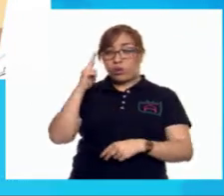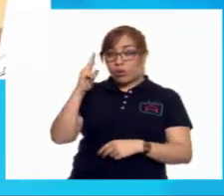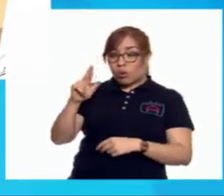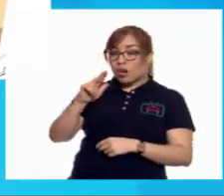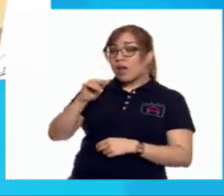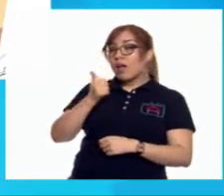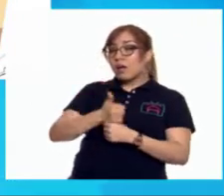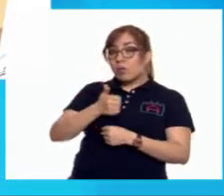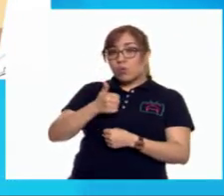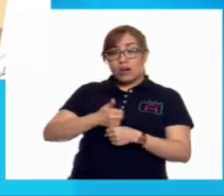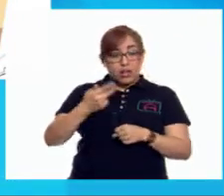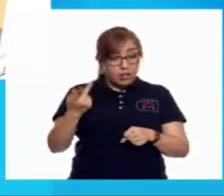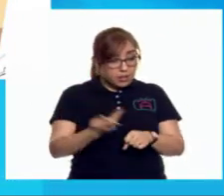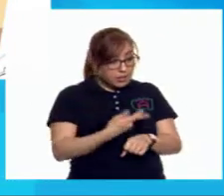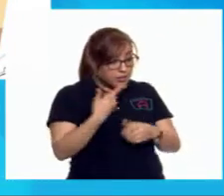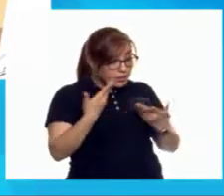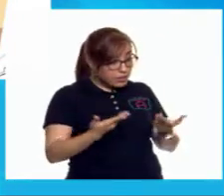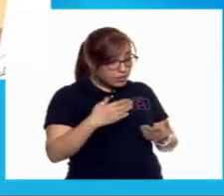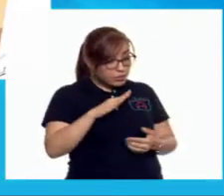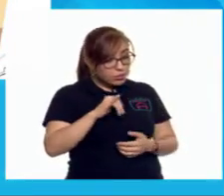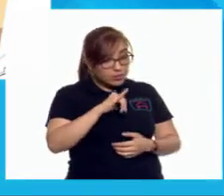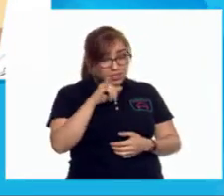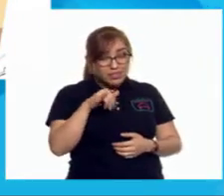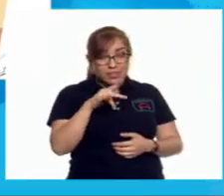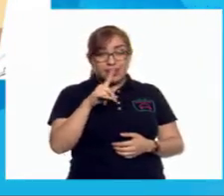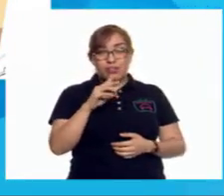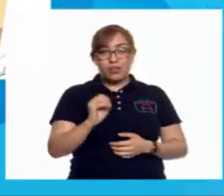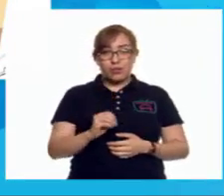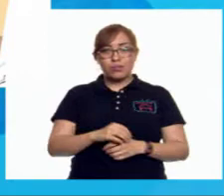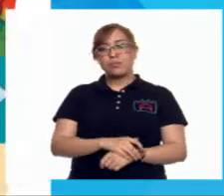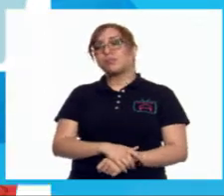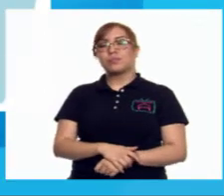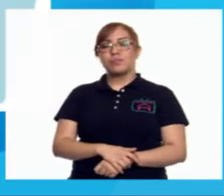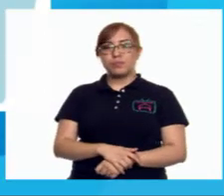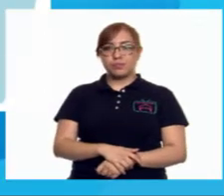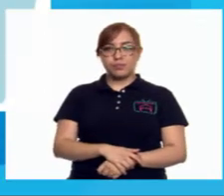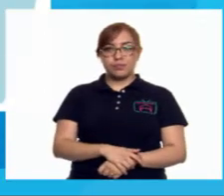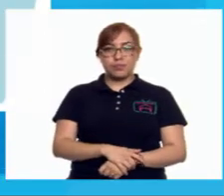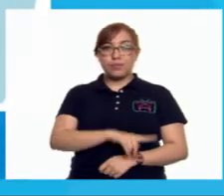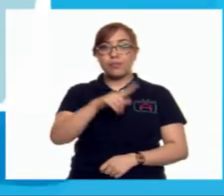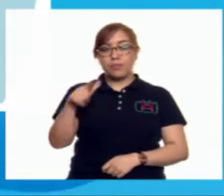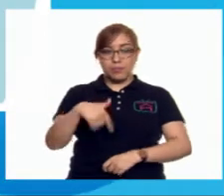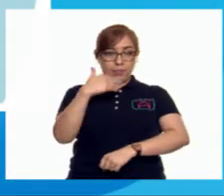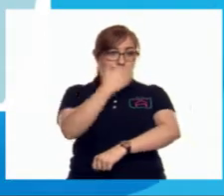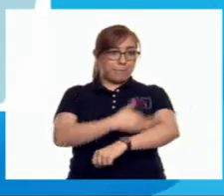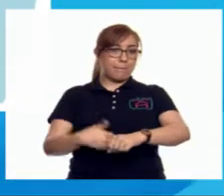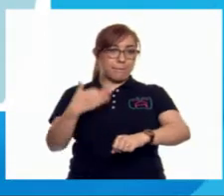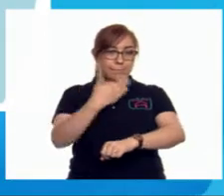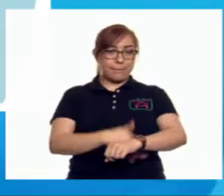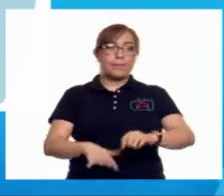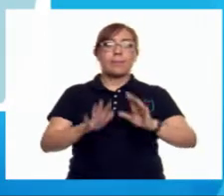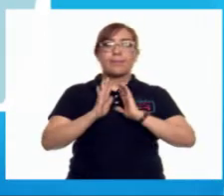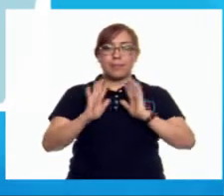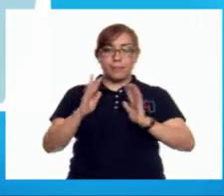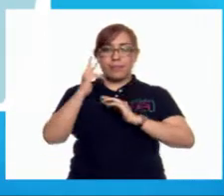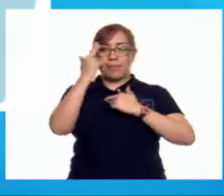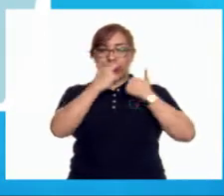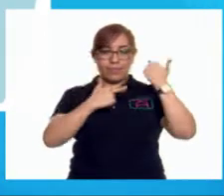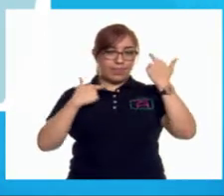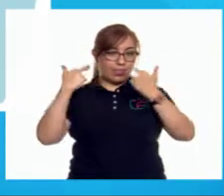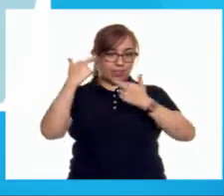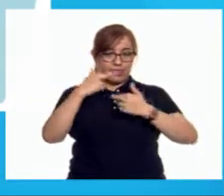te pasó, mijito? Y está la sala de emergencias. Muy bien. Más tarde. Ya revisé